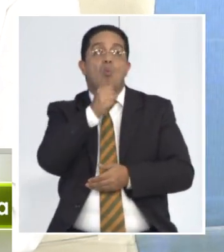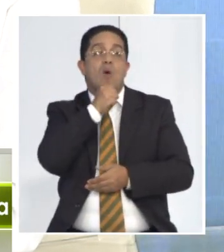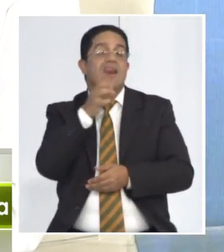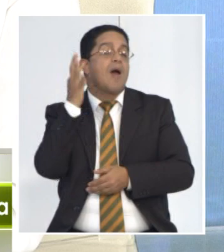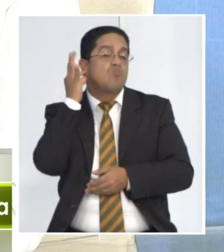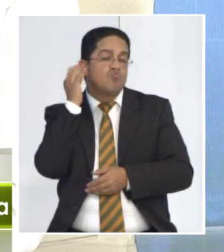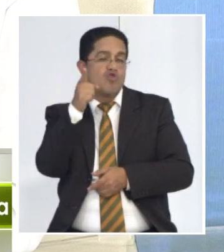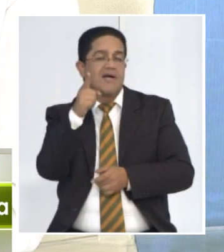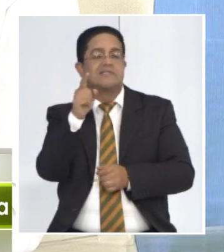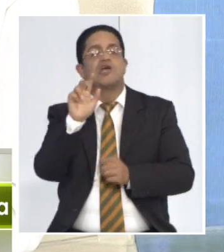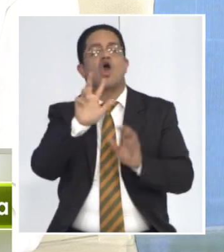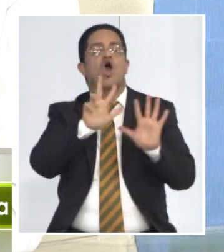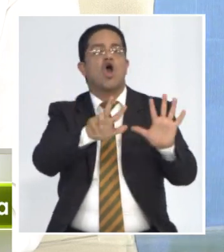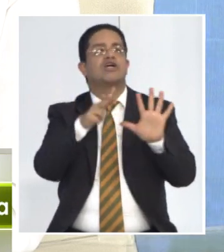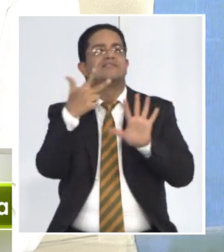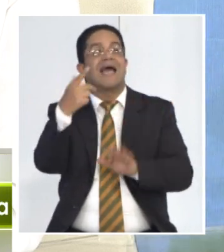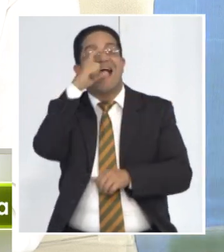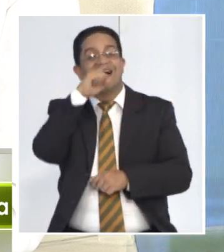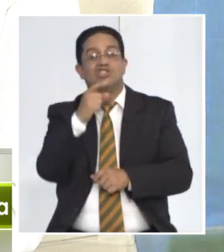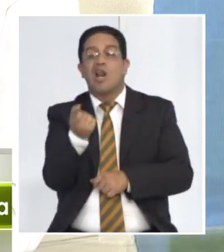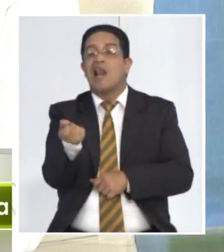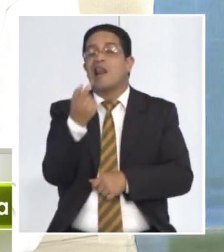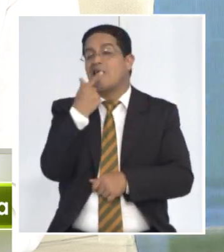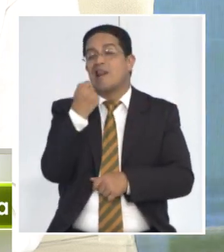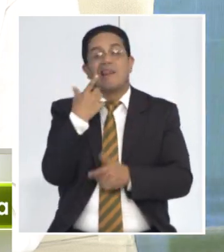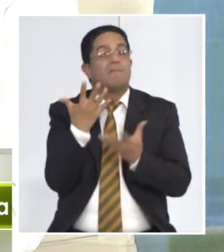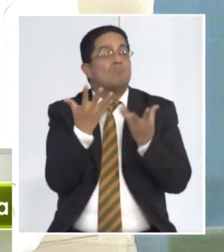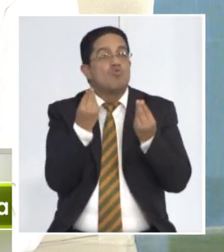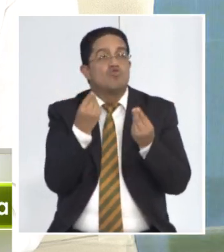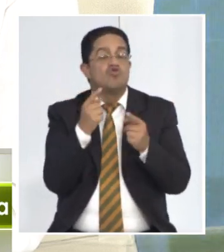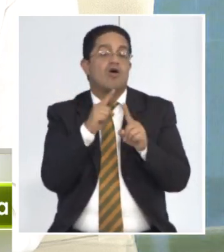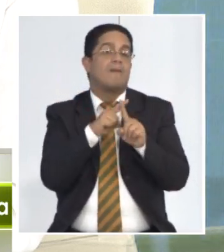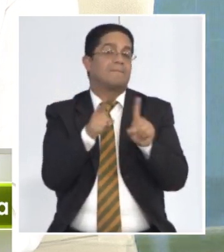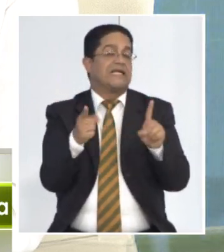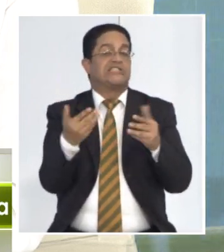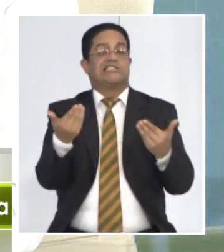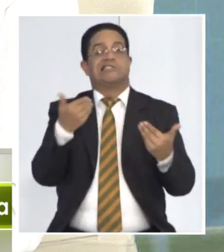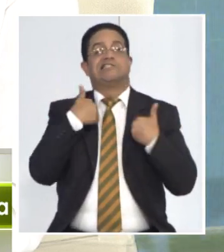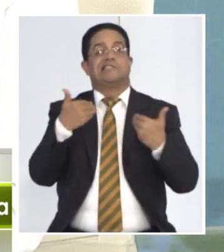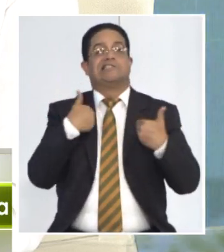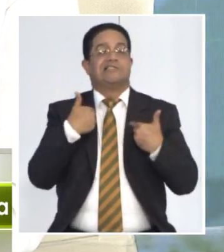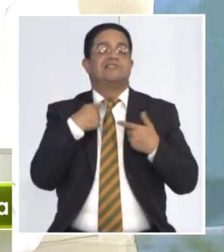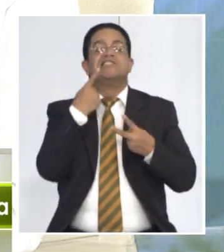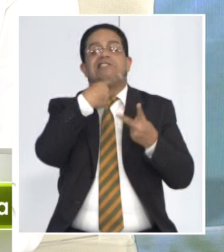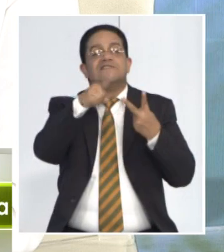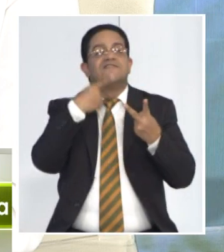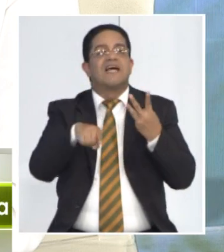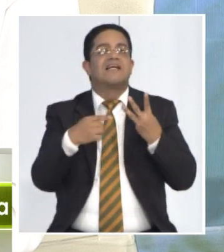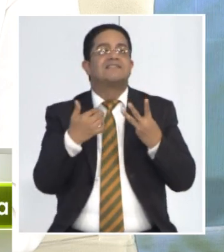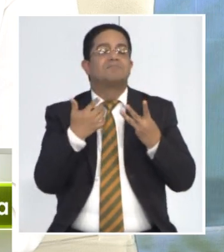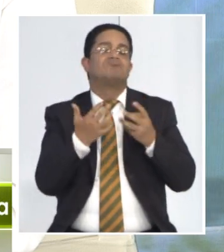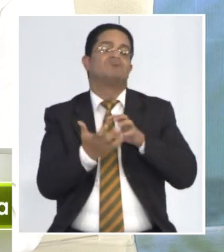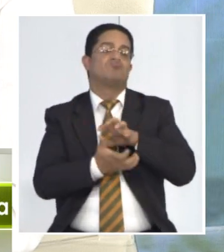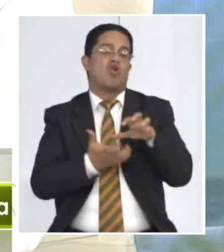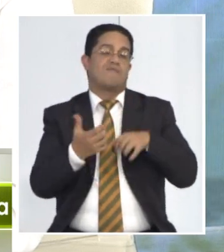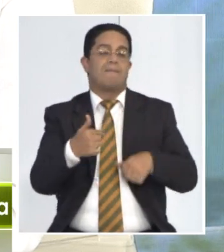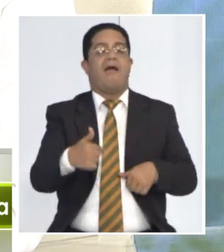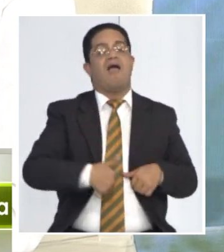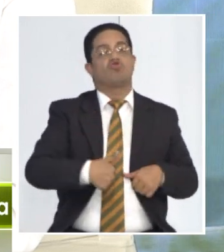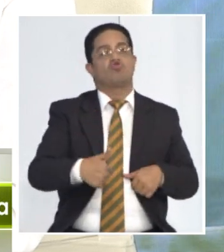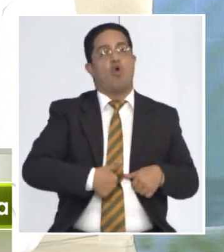de 83 años y ha tomado de todo durante estos años, pero no ha dejado de sufrir de diversos trastornos en el